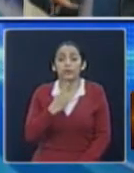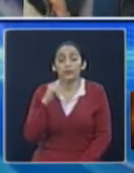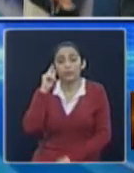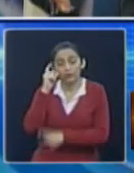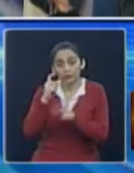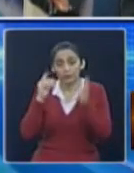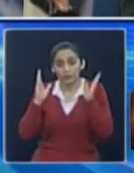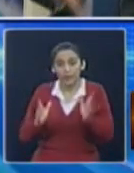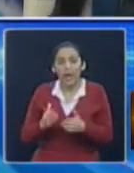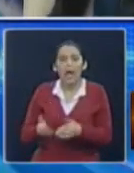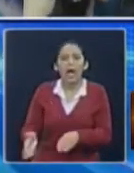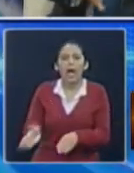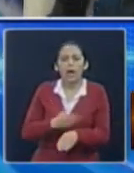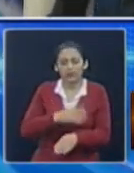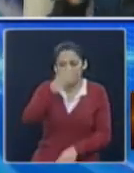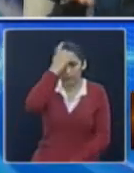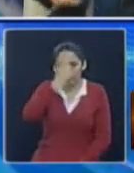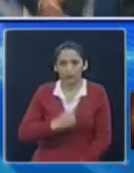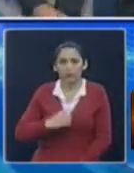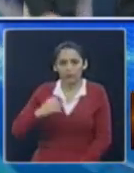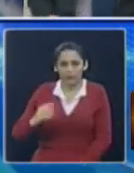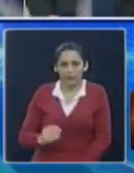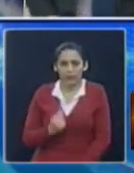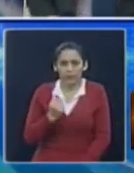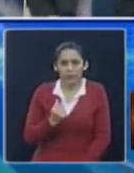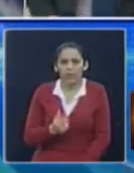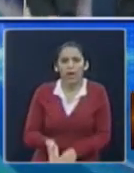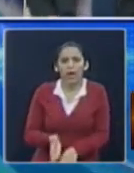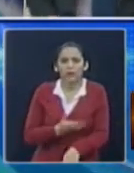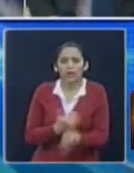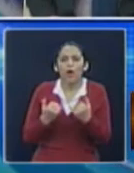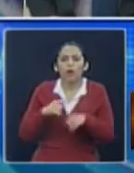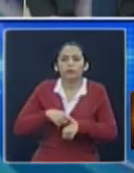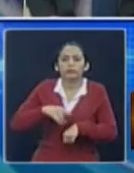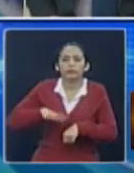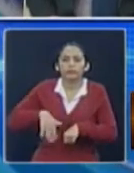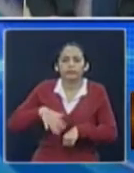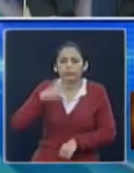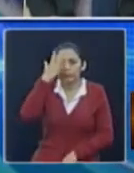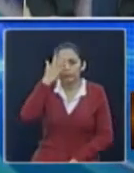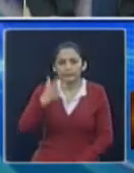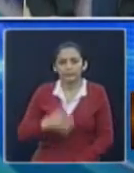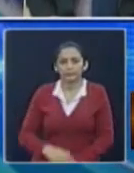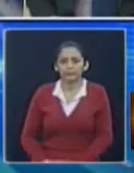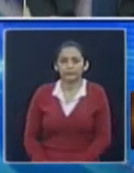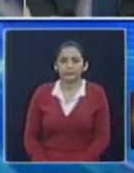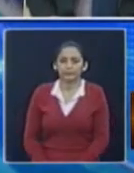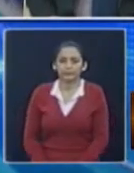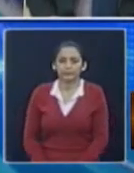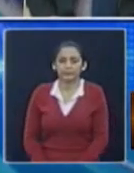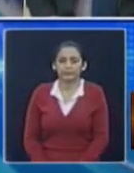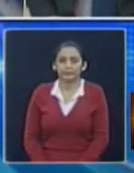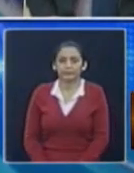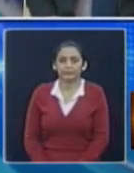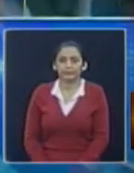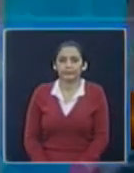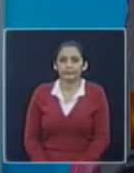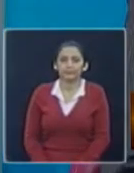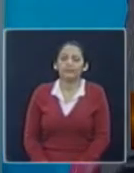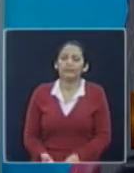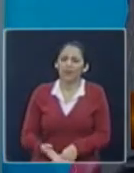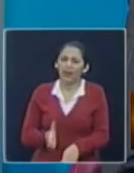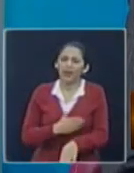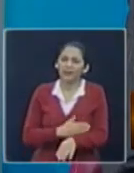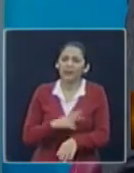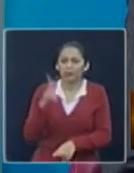actuar antes, debió decidir tomar esta decisión antes. ¿Por qué? Así es, porque ya los indicios a que ahora se refiere ya estaban